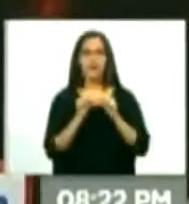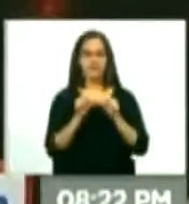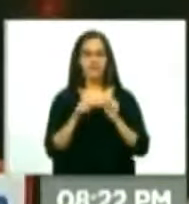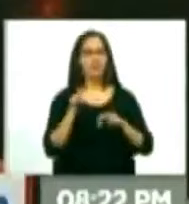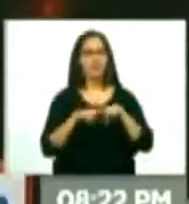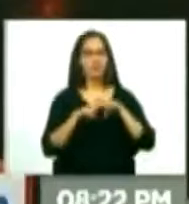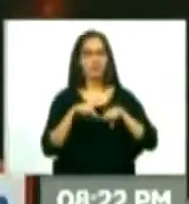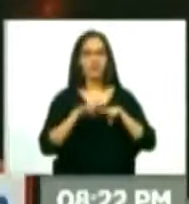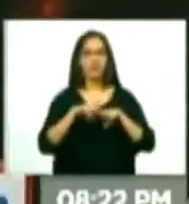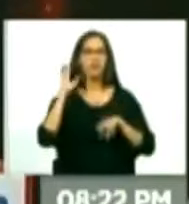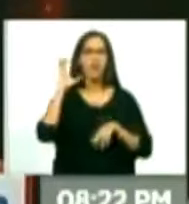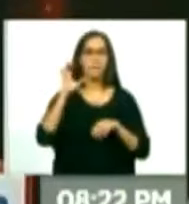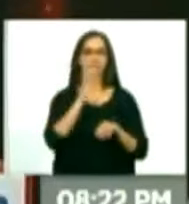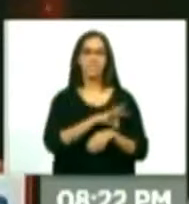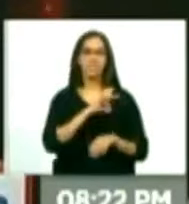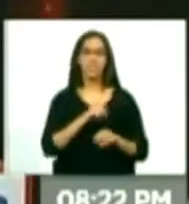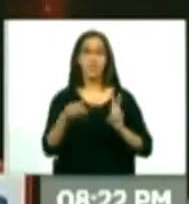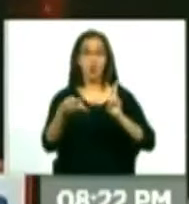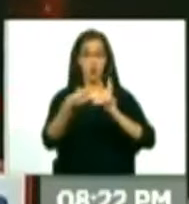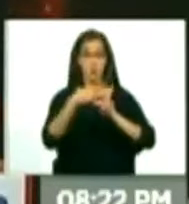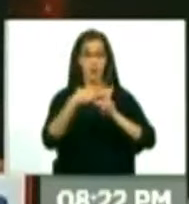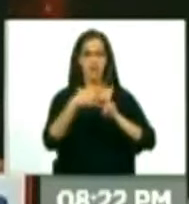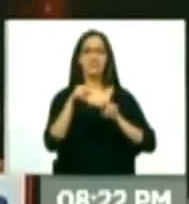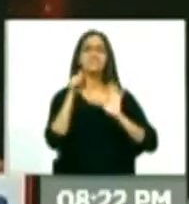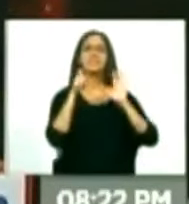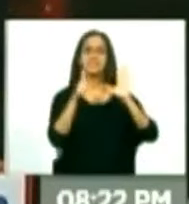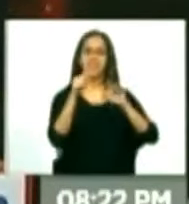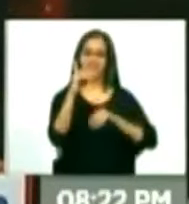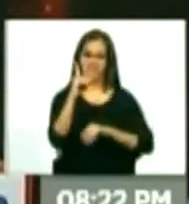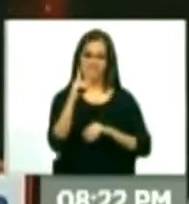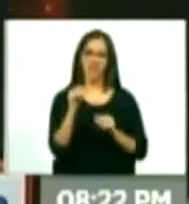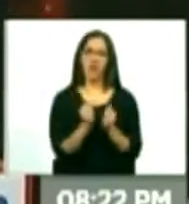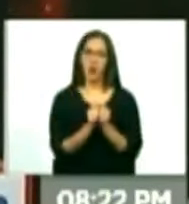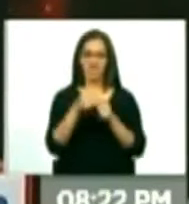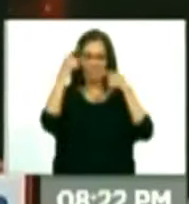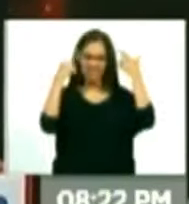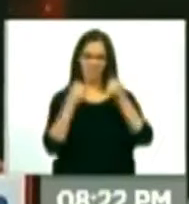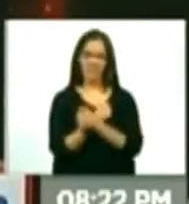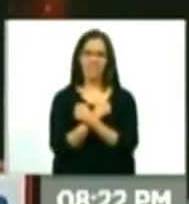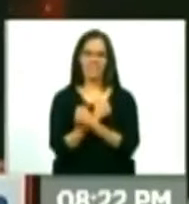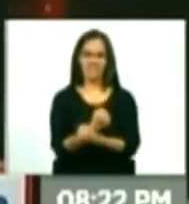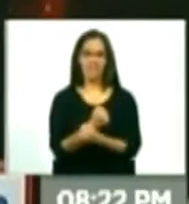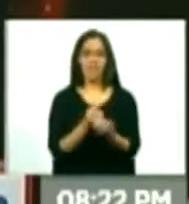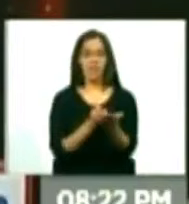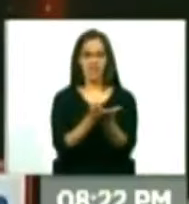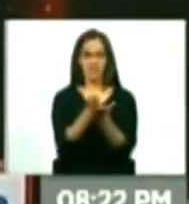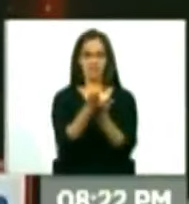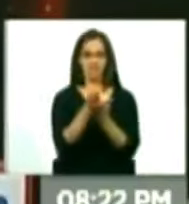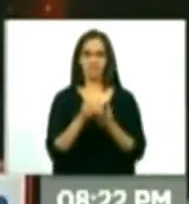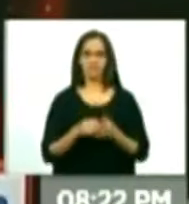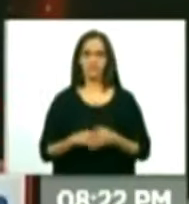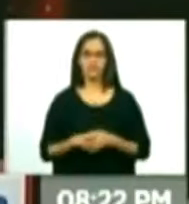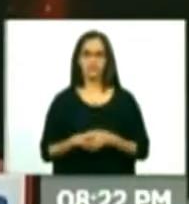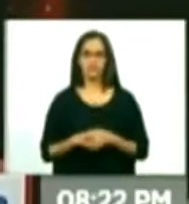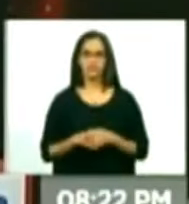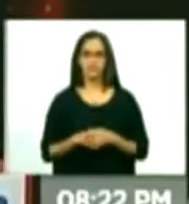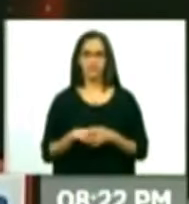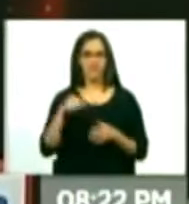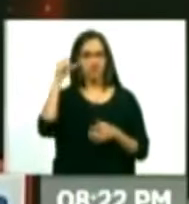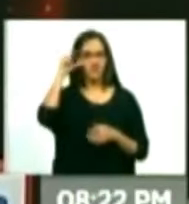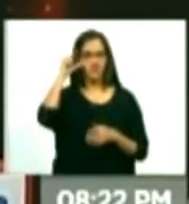construyendo la patria socialista. Numeral 6D con Chávez, por amor y lealtad. Unas efemérides